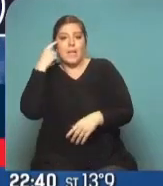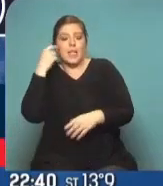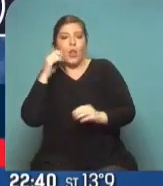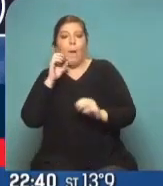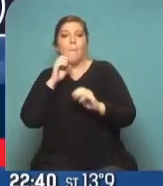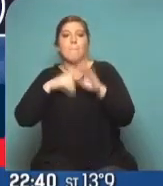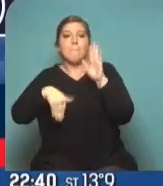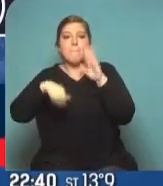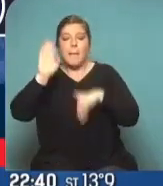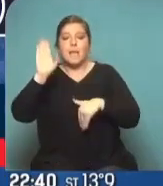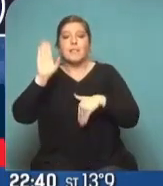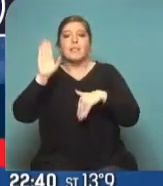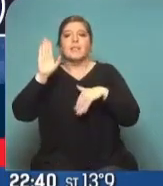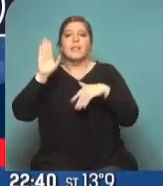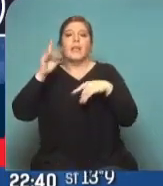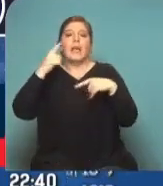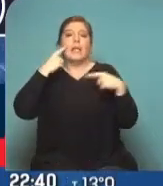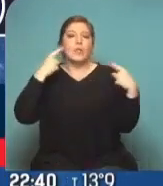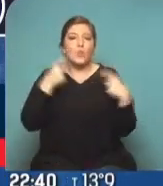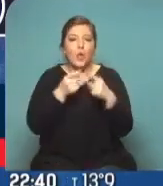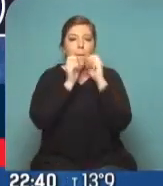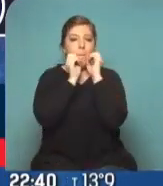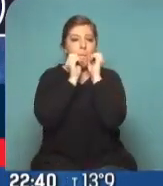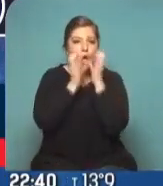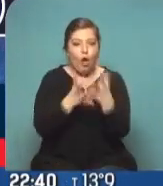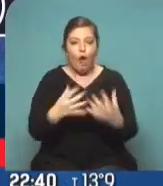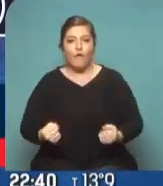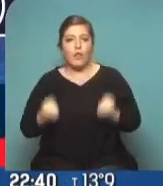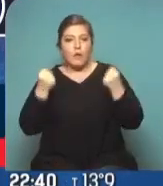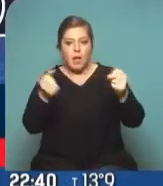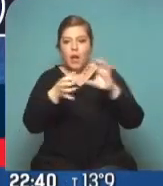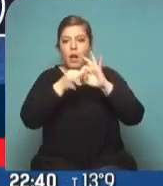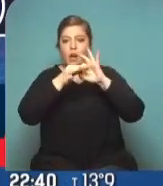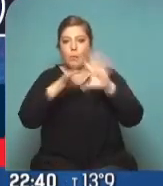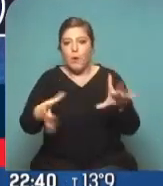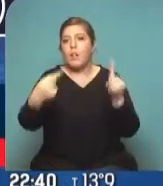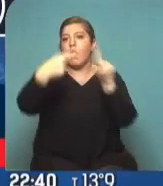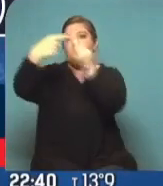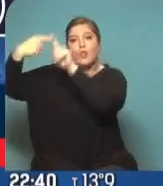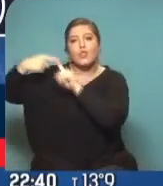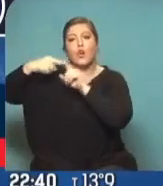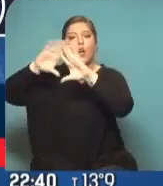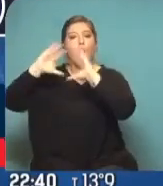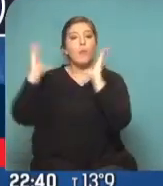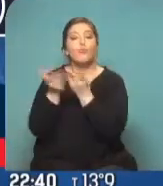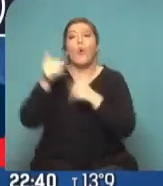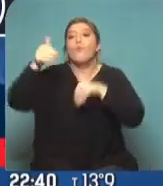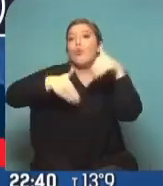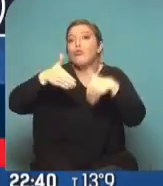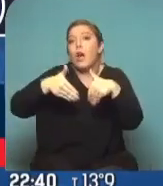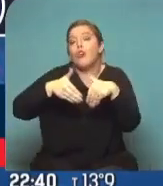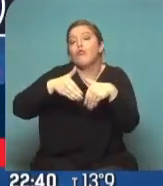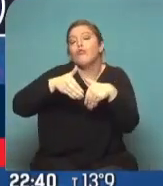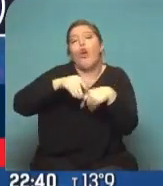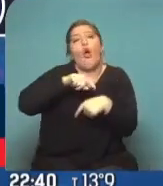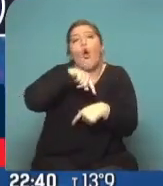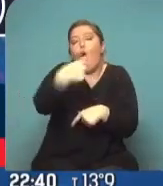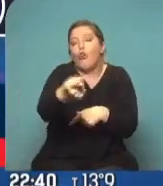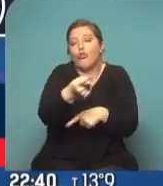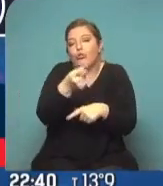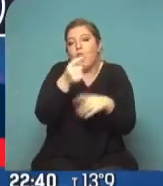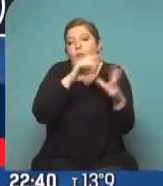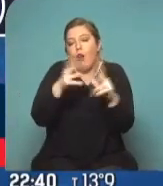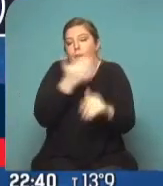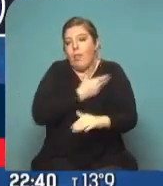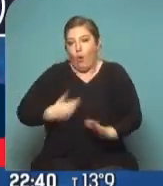institucionalidad, un fortalecimiento de la democracia y las relaciones con el mundo, votaron una alternativa también al gobierno. Bueno, ahí hay un